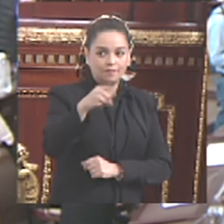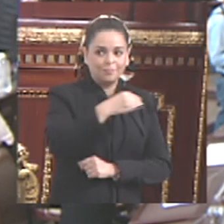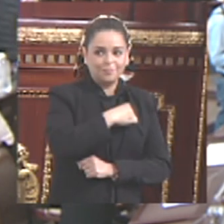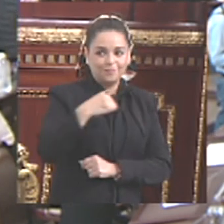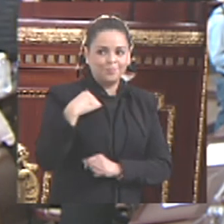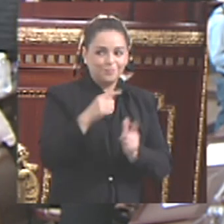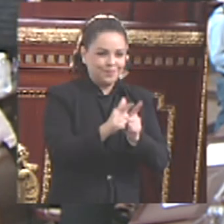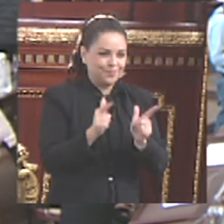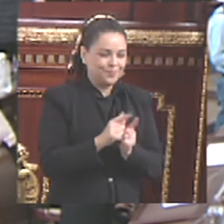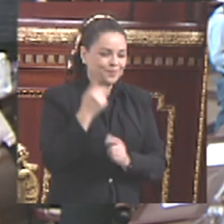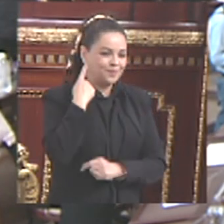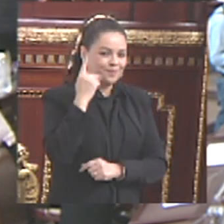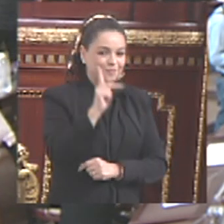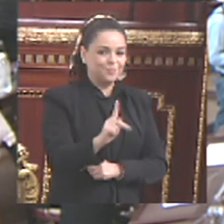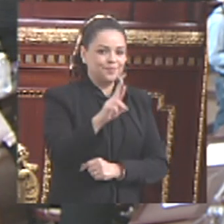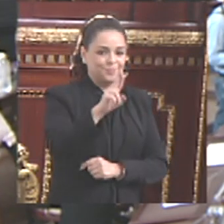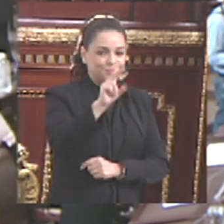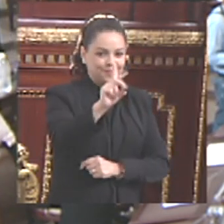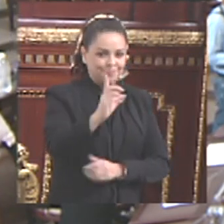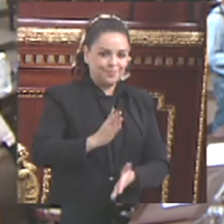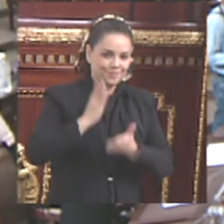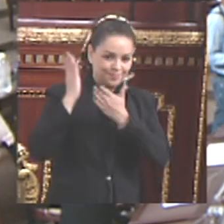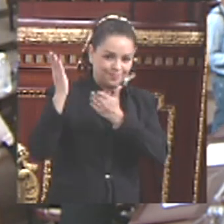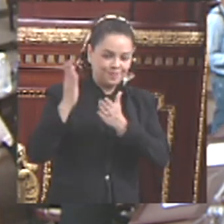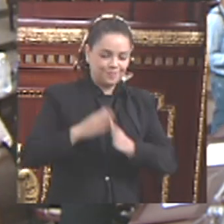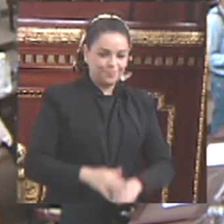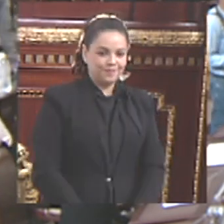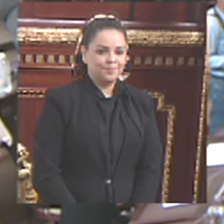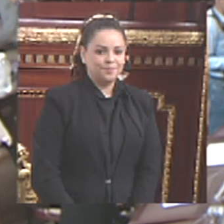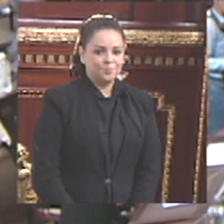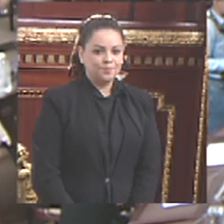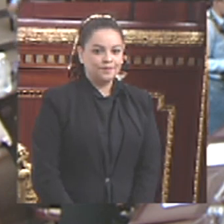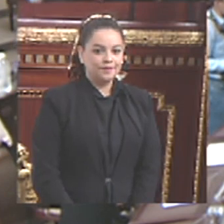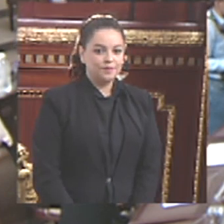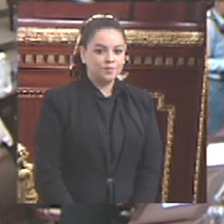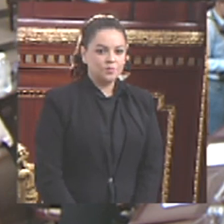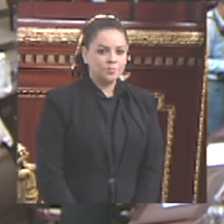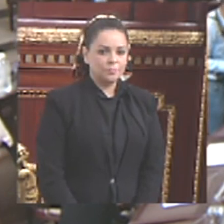Partido de la Revolución Democrática. Adelante, diputado.